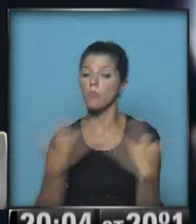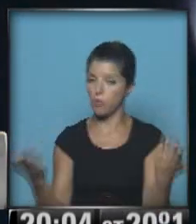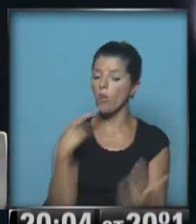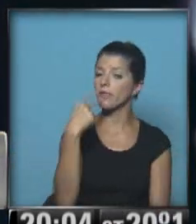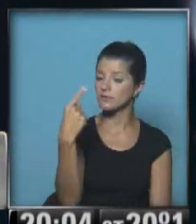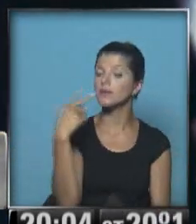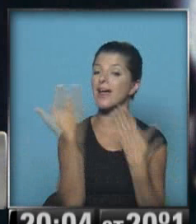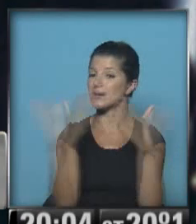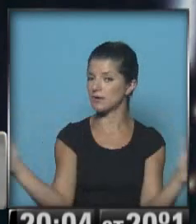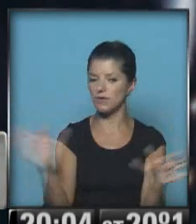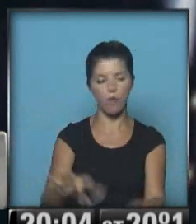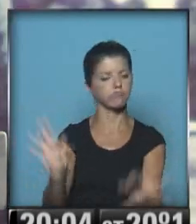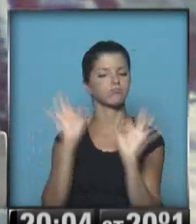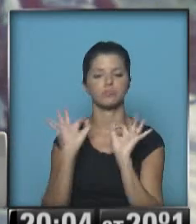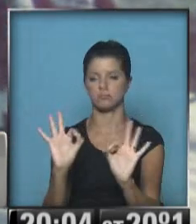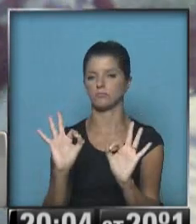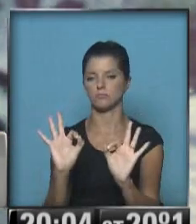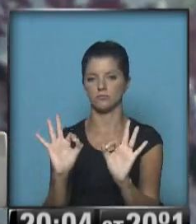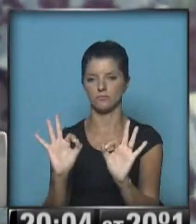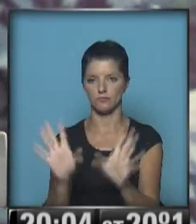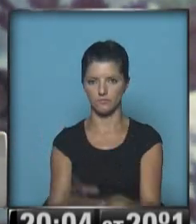la libertad es total y